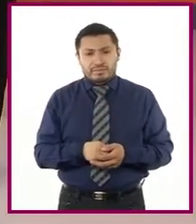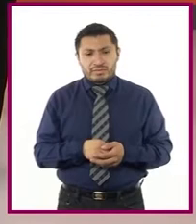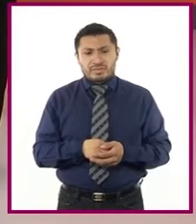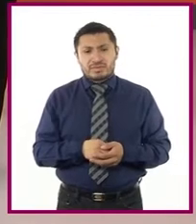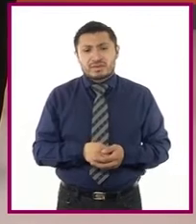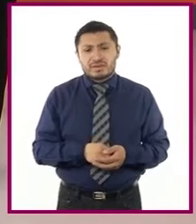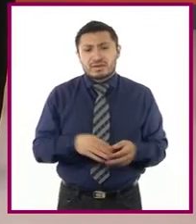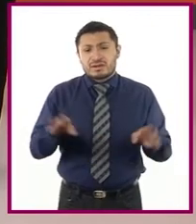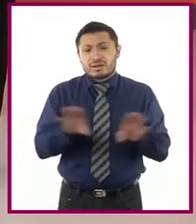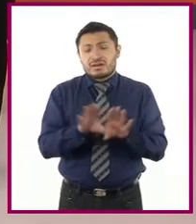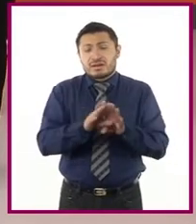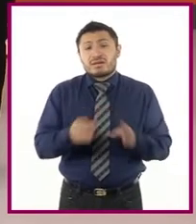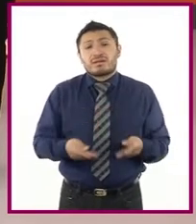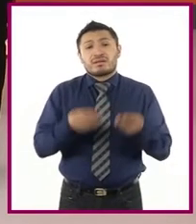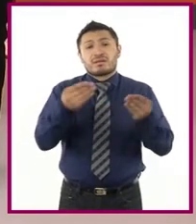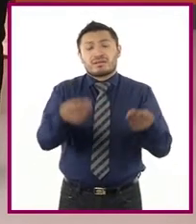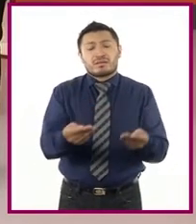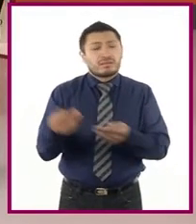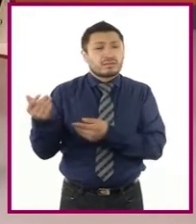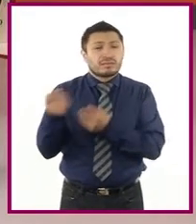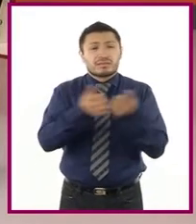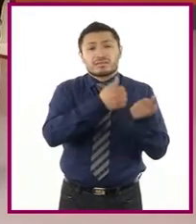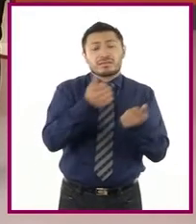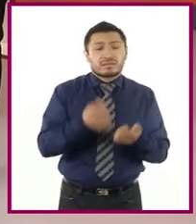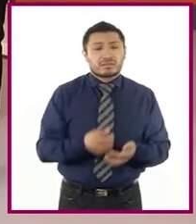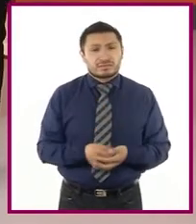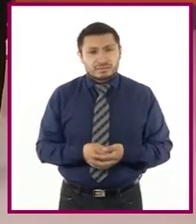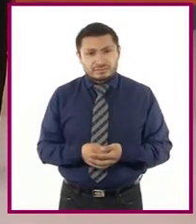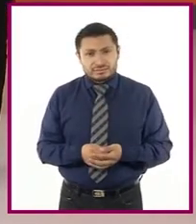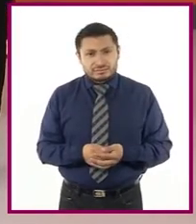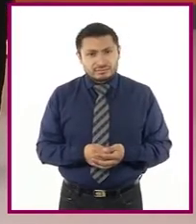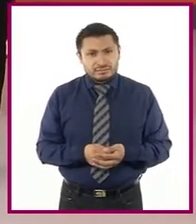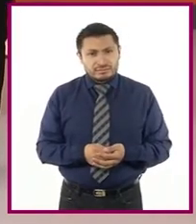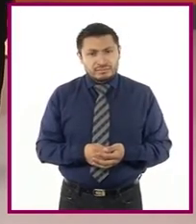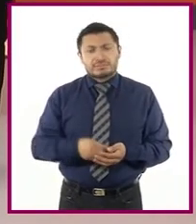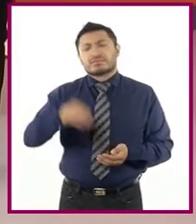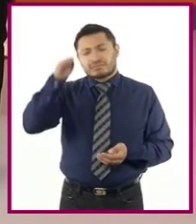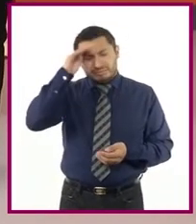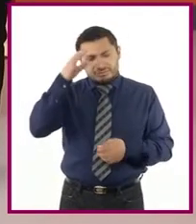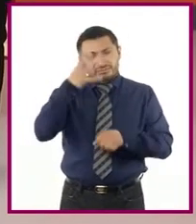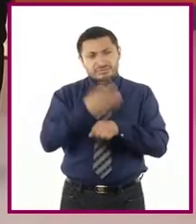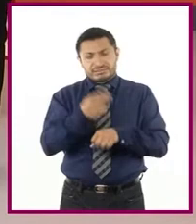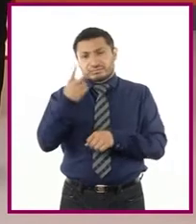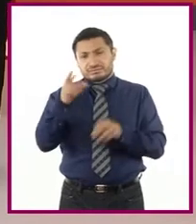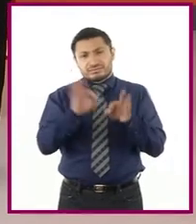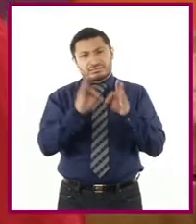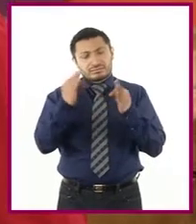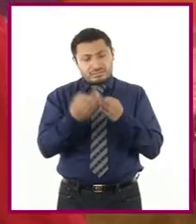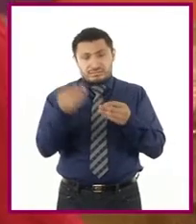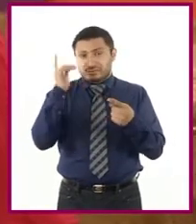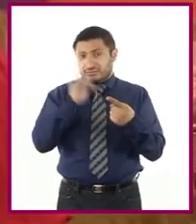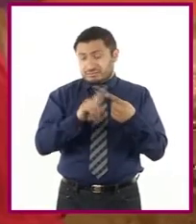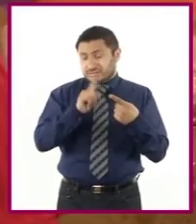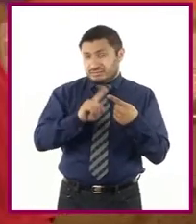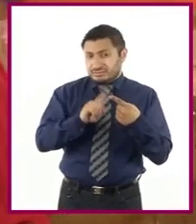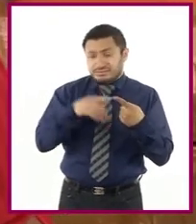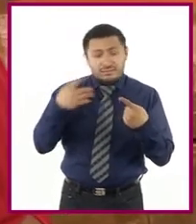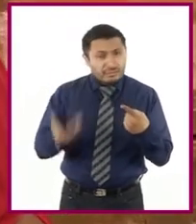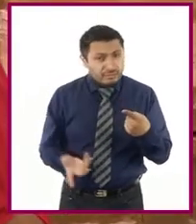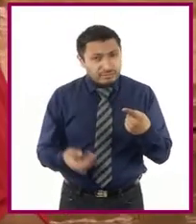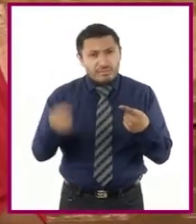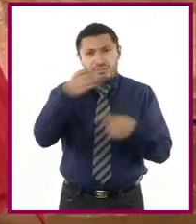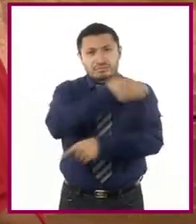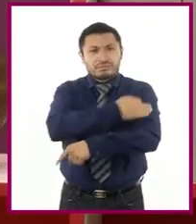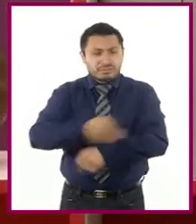¿Y cómo entregarán las guayaberas en cada casa? Eso lo pensamos resolver de dos maneras. Una es que